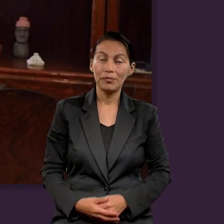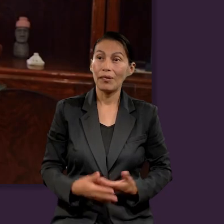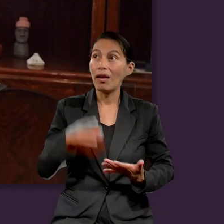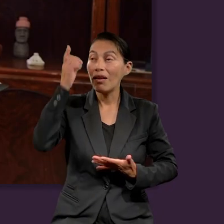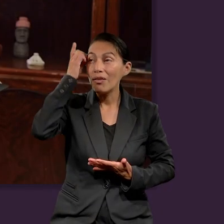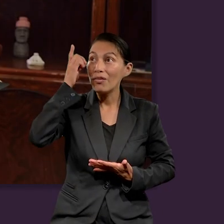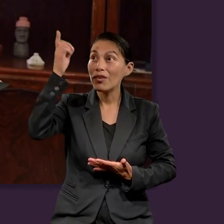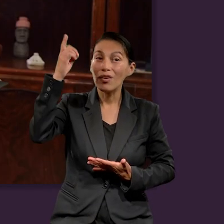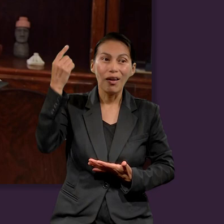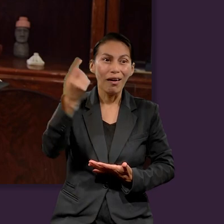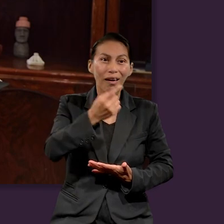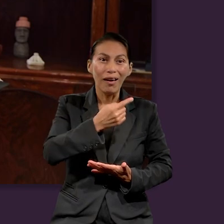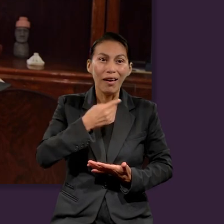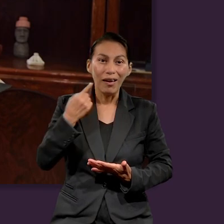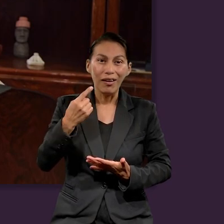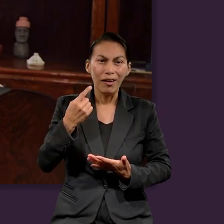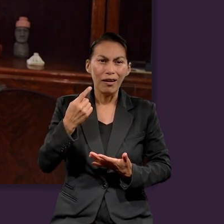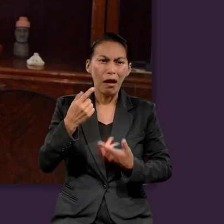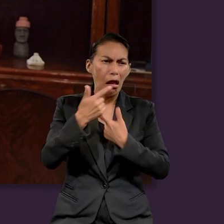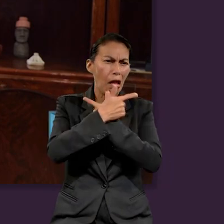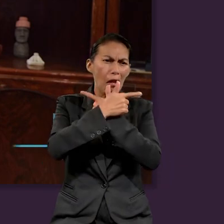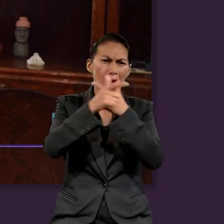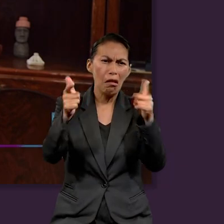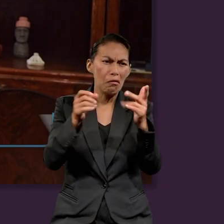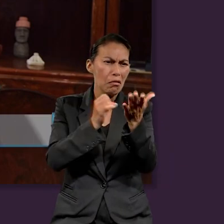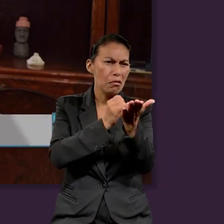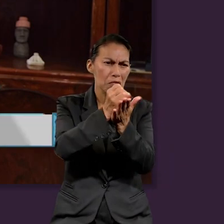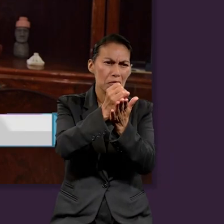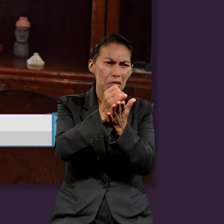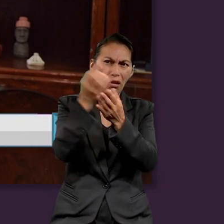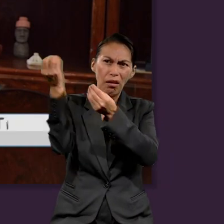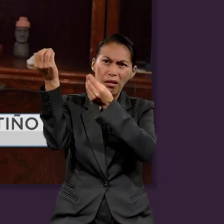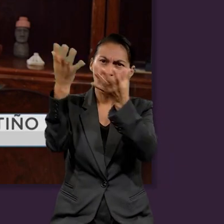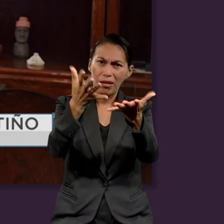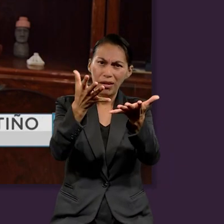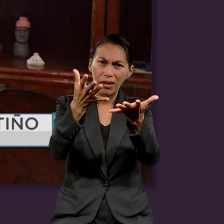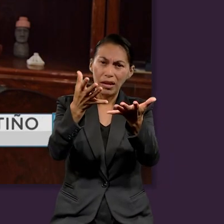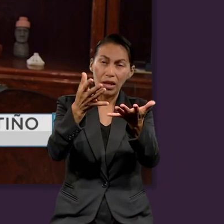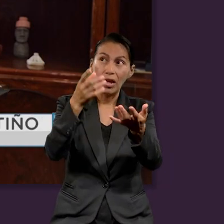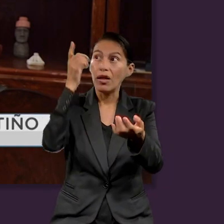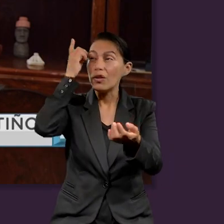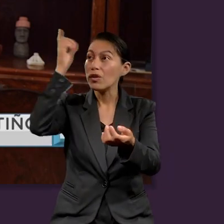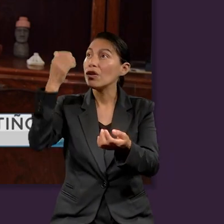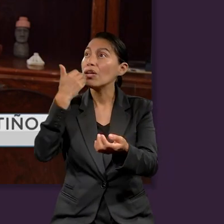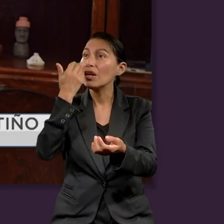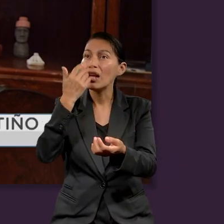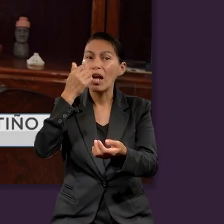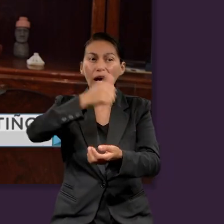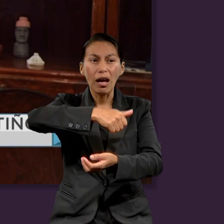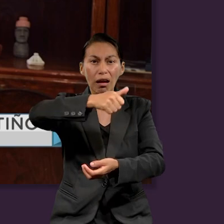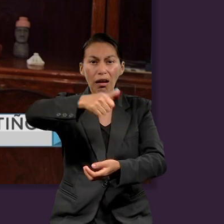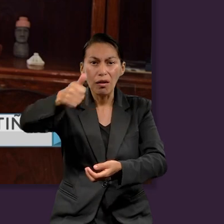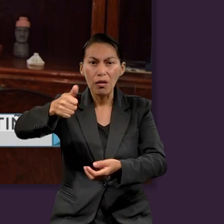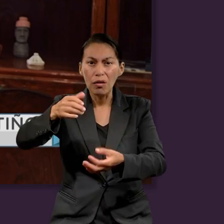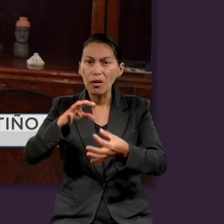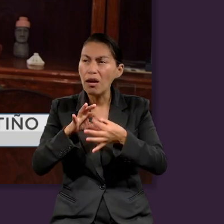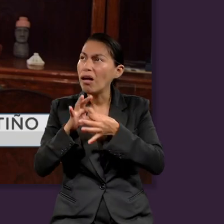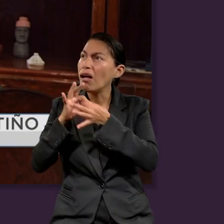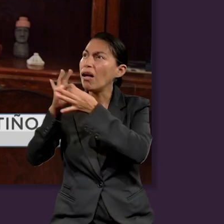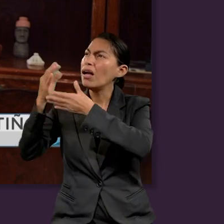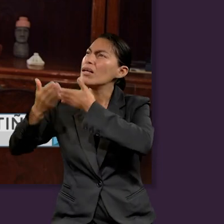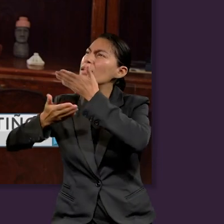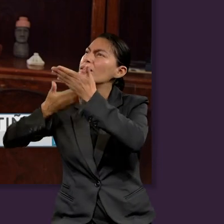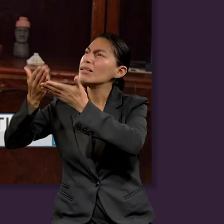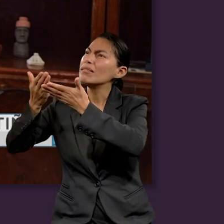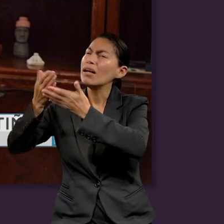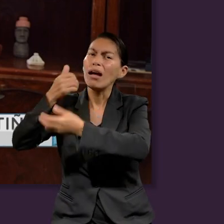nuestro Dios otorga libre albedrío y él desea que aquellos que le sigan y que les sirvan lo hagan por